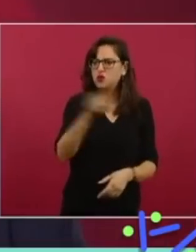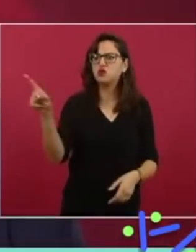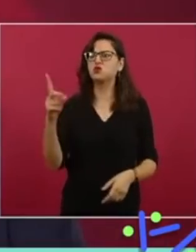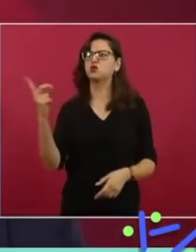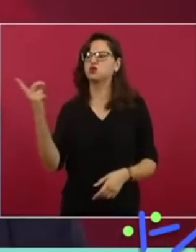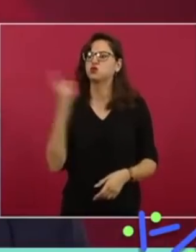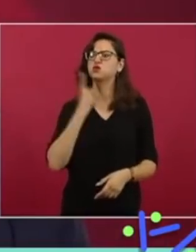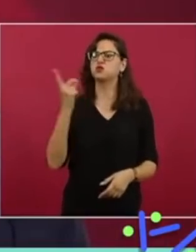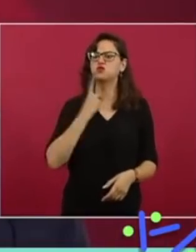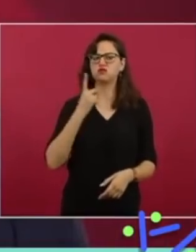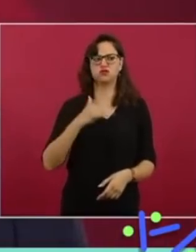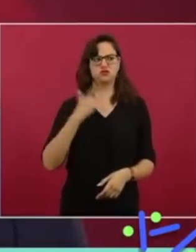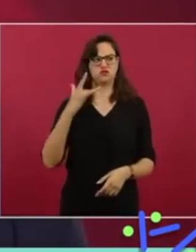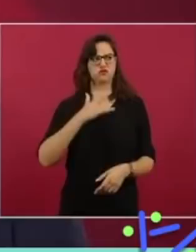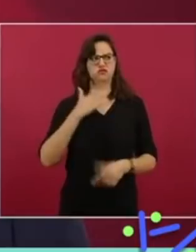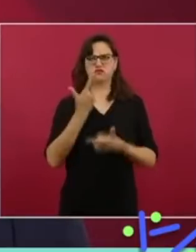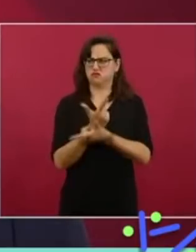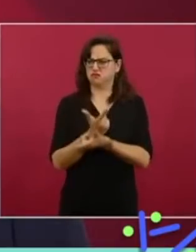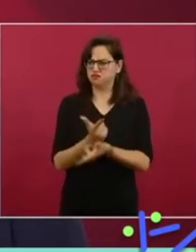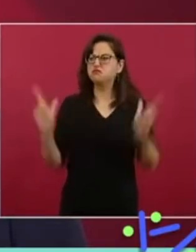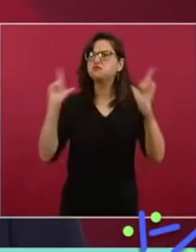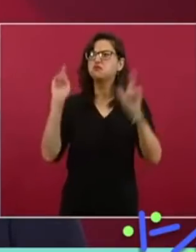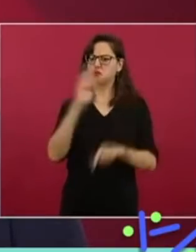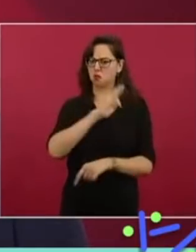de sentirse libres,